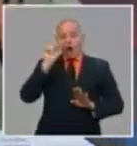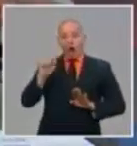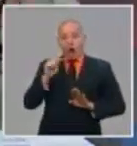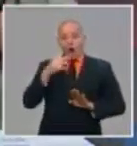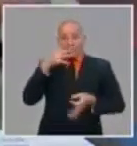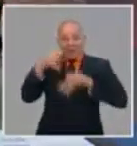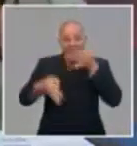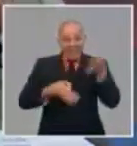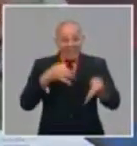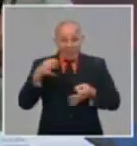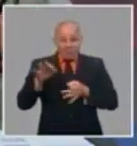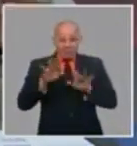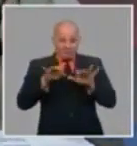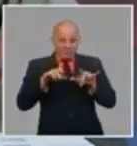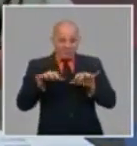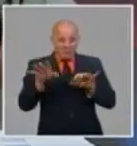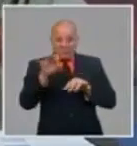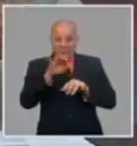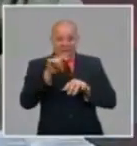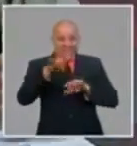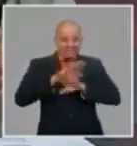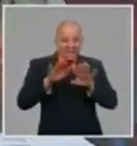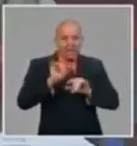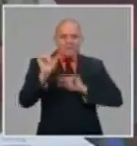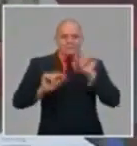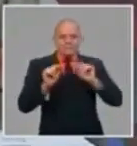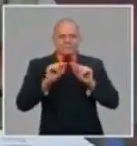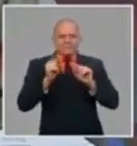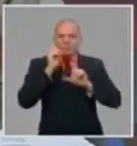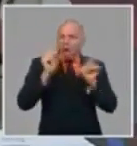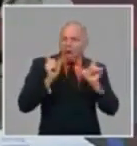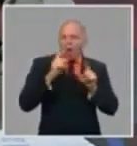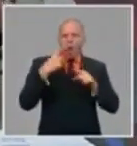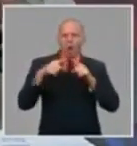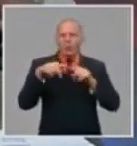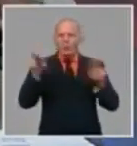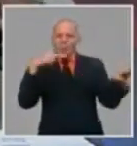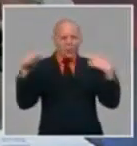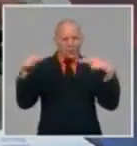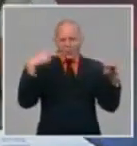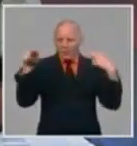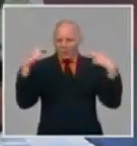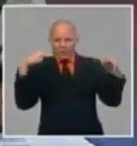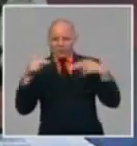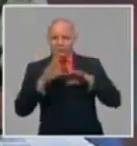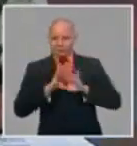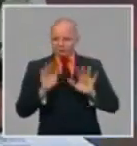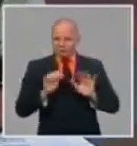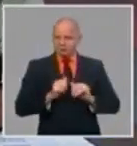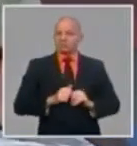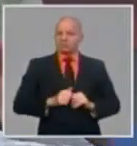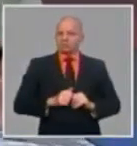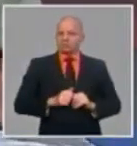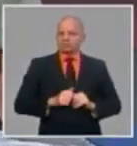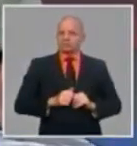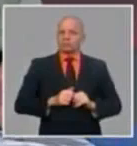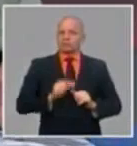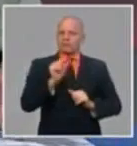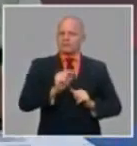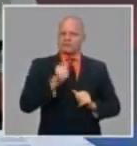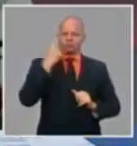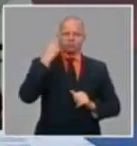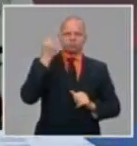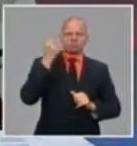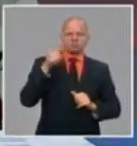un pandemonio en Twitter de opiniones a favor, en contra. Pero un poco que primaba, para mucha gente que no